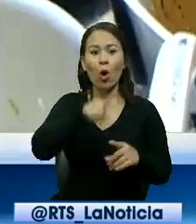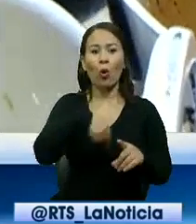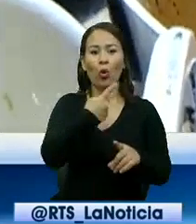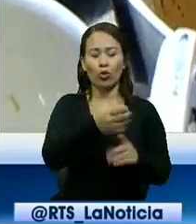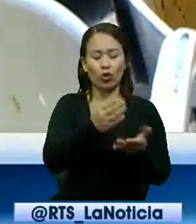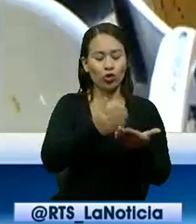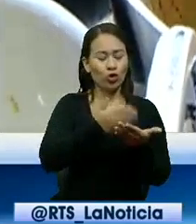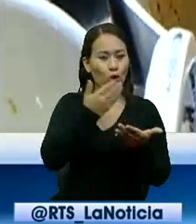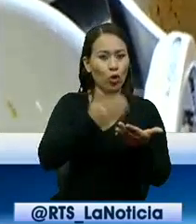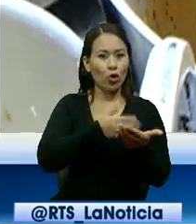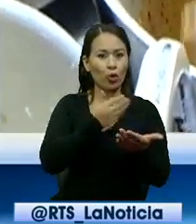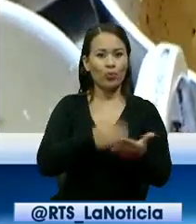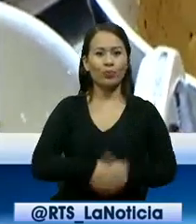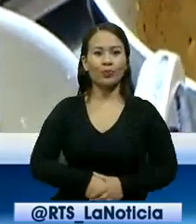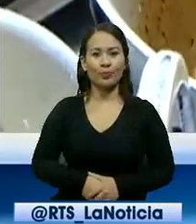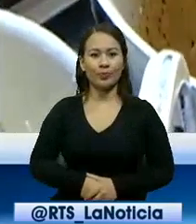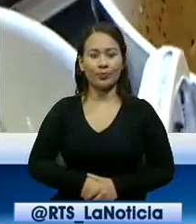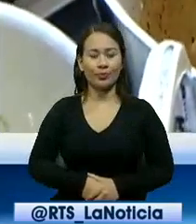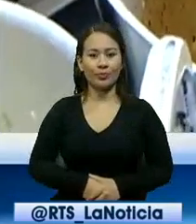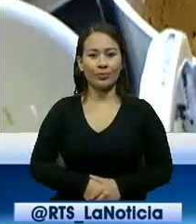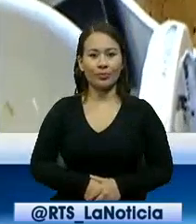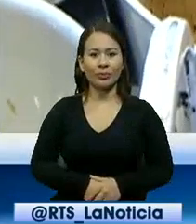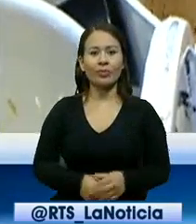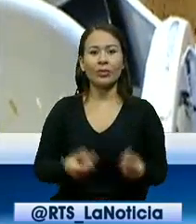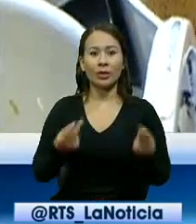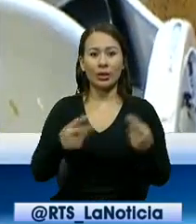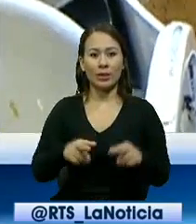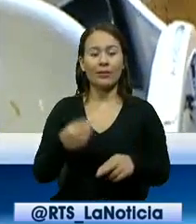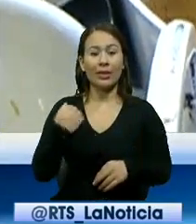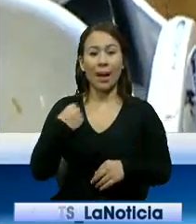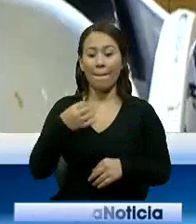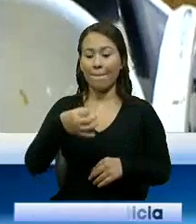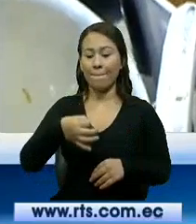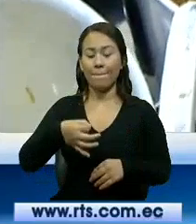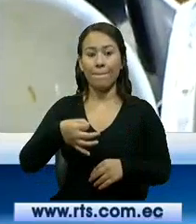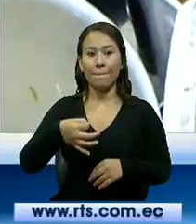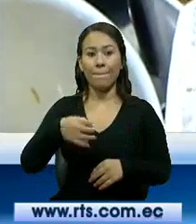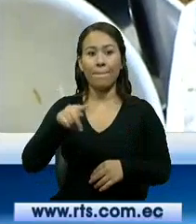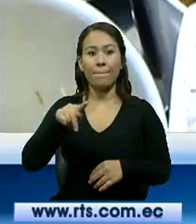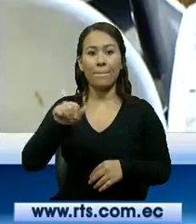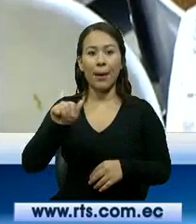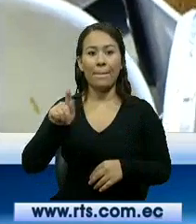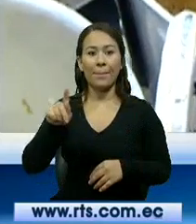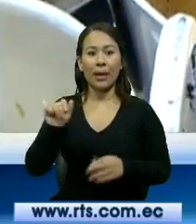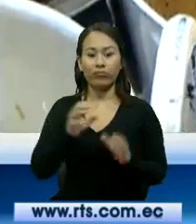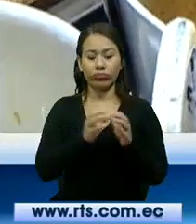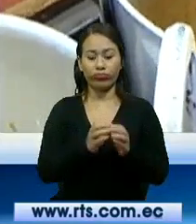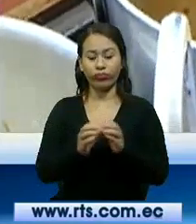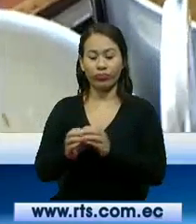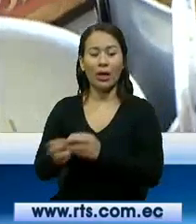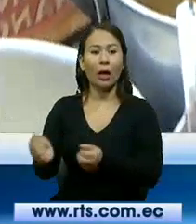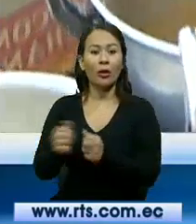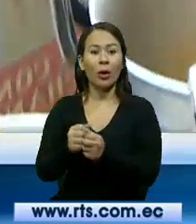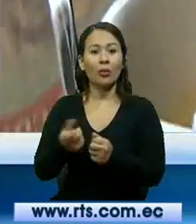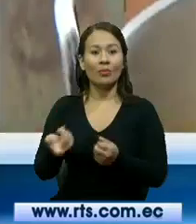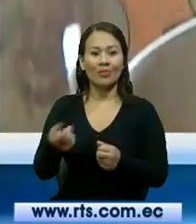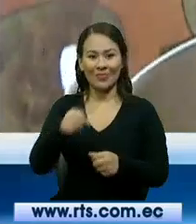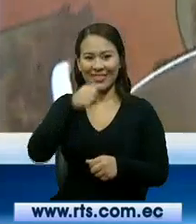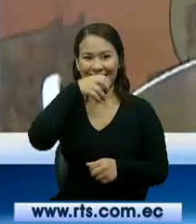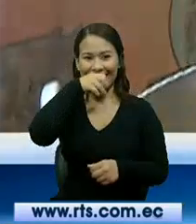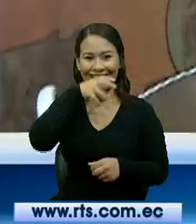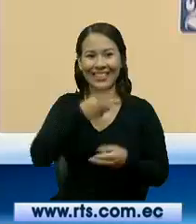va con y también tenemos las papitas con cuero Qué es lo lo que más se